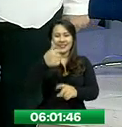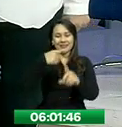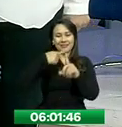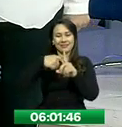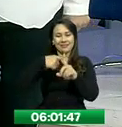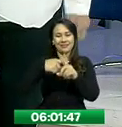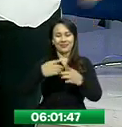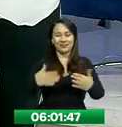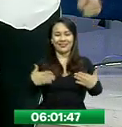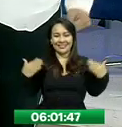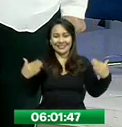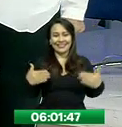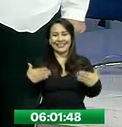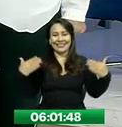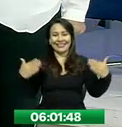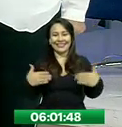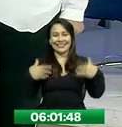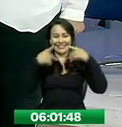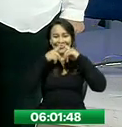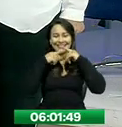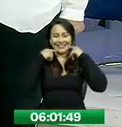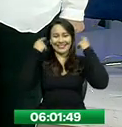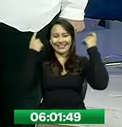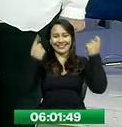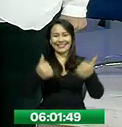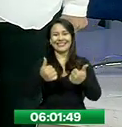¿Contentos? ¿Están felices?